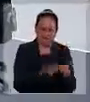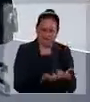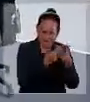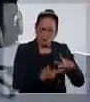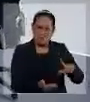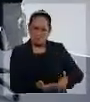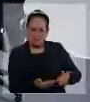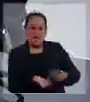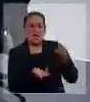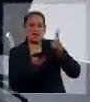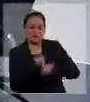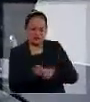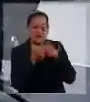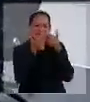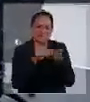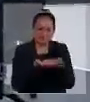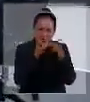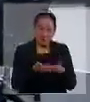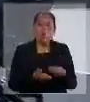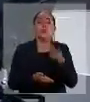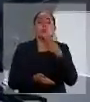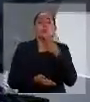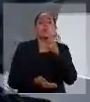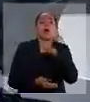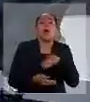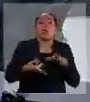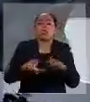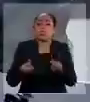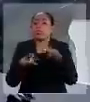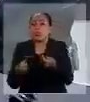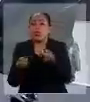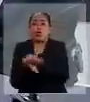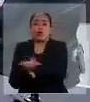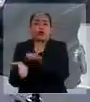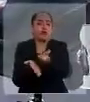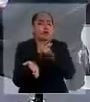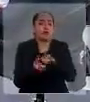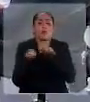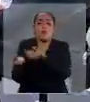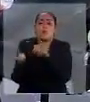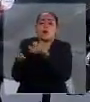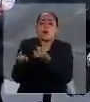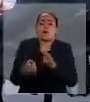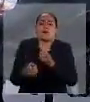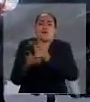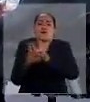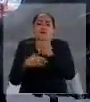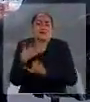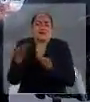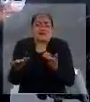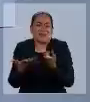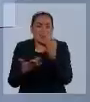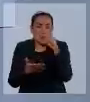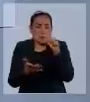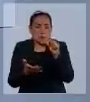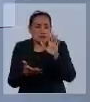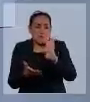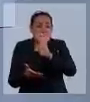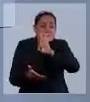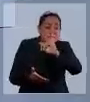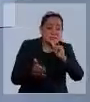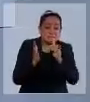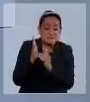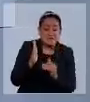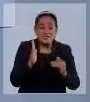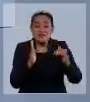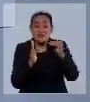mal usado, obviamente. El asistencialismo se lleva 1.5 billones de pesos, pues de ahí vamos a tomar para